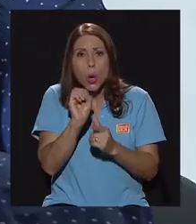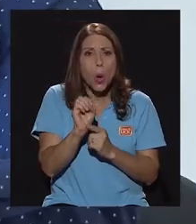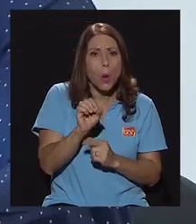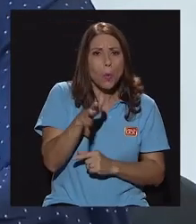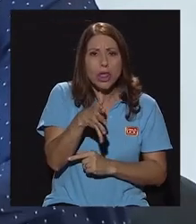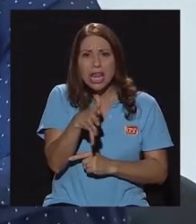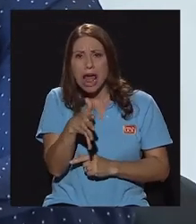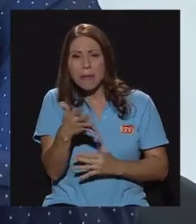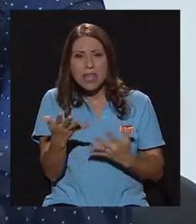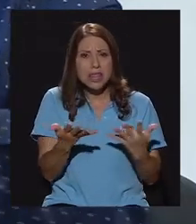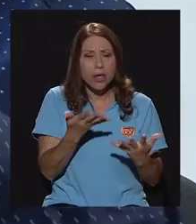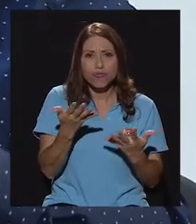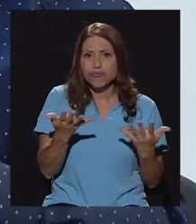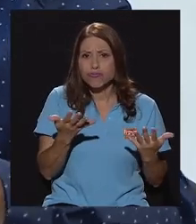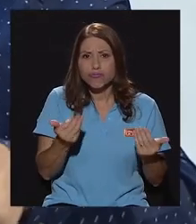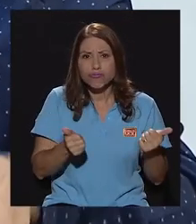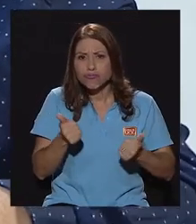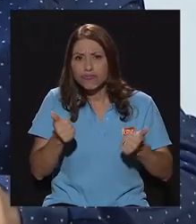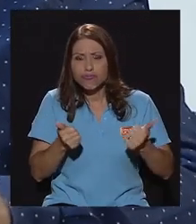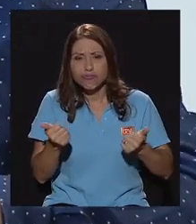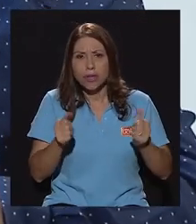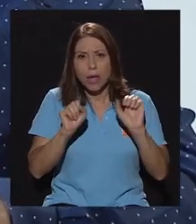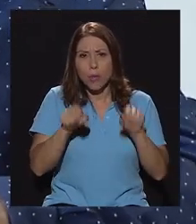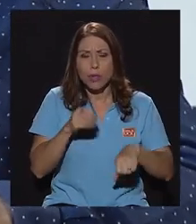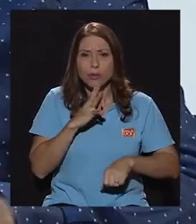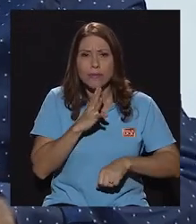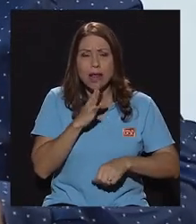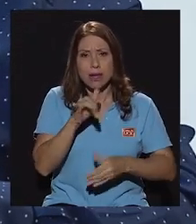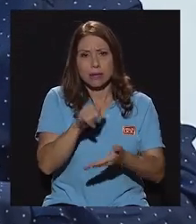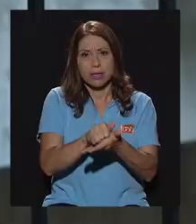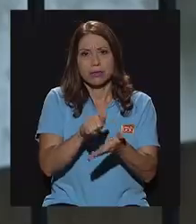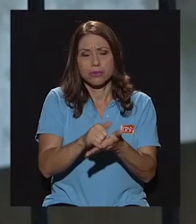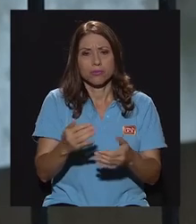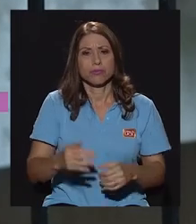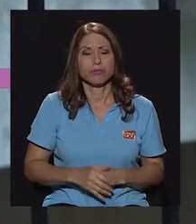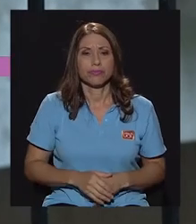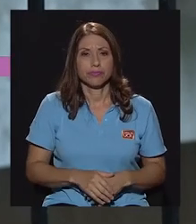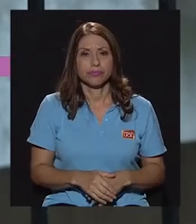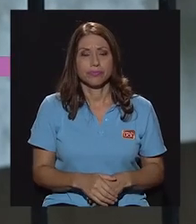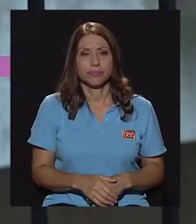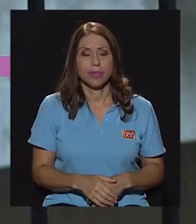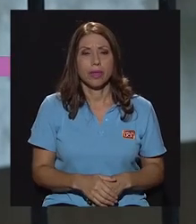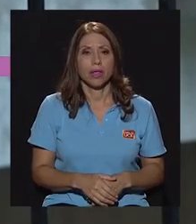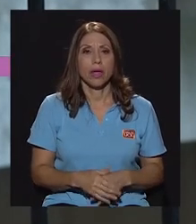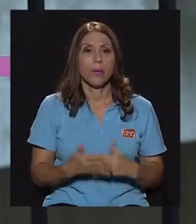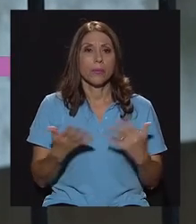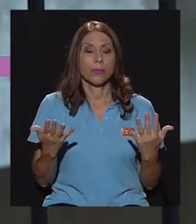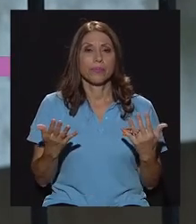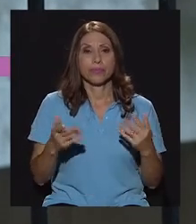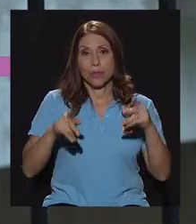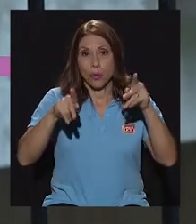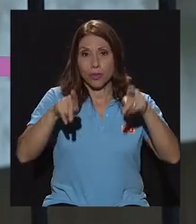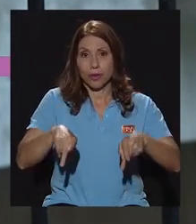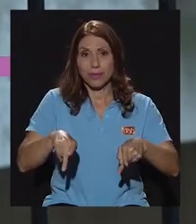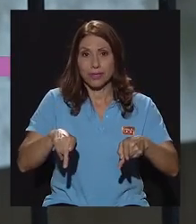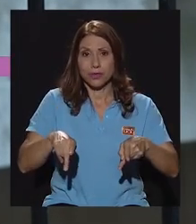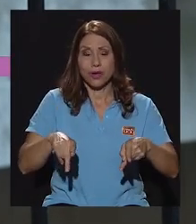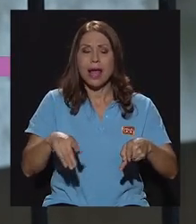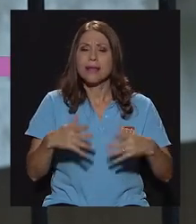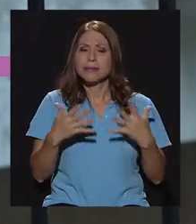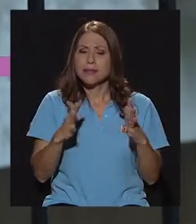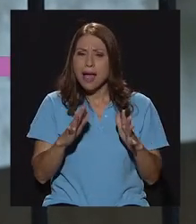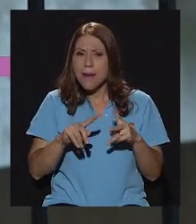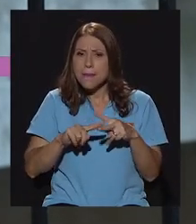poquito, moderadamente. ¿Qué podemos hablar al respecto? Bueno, cuando la persona